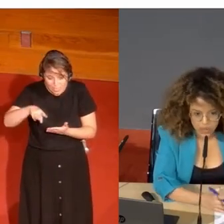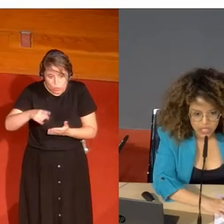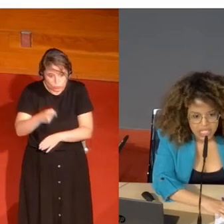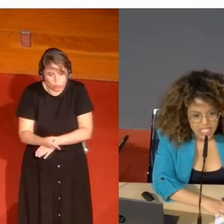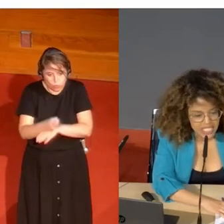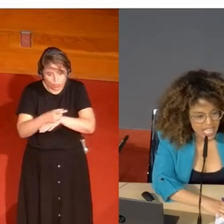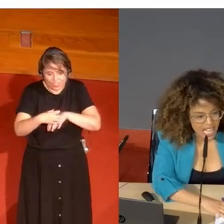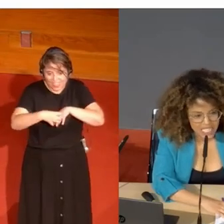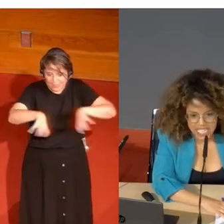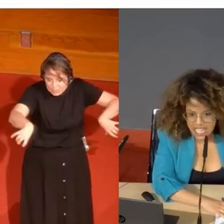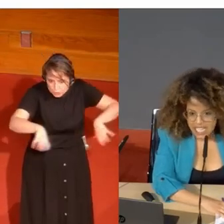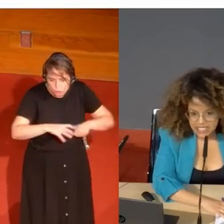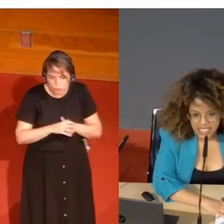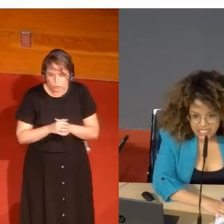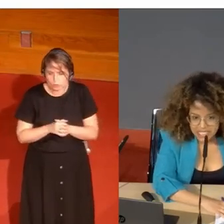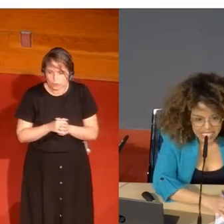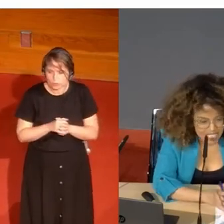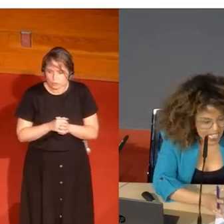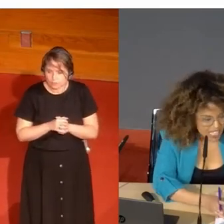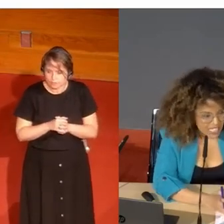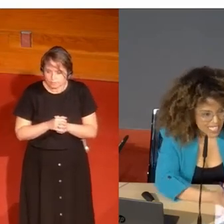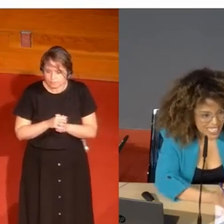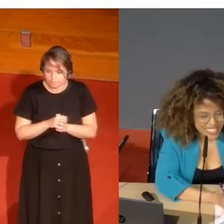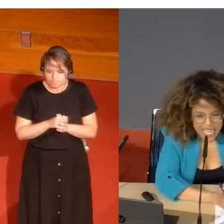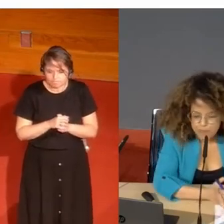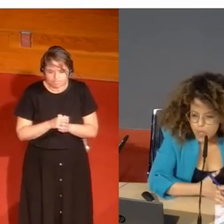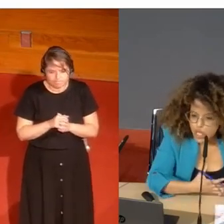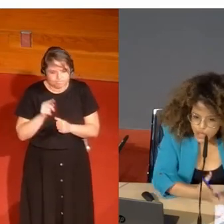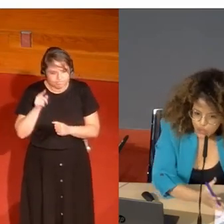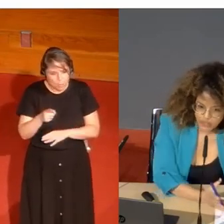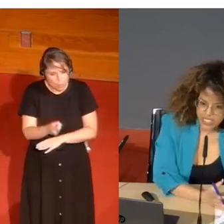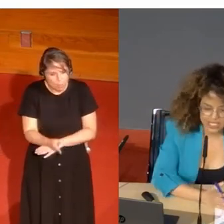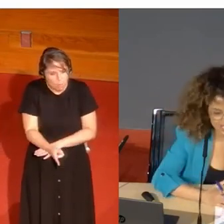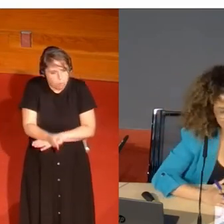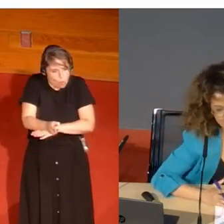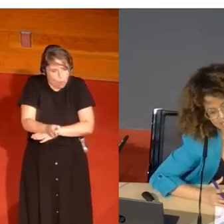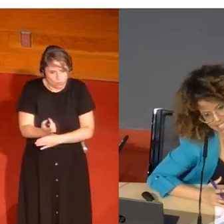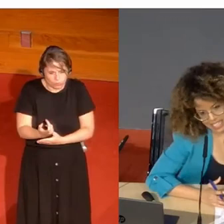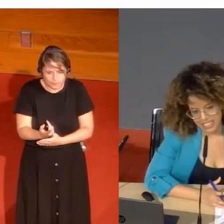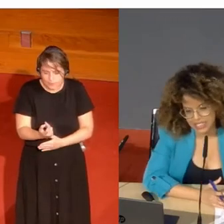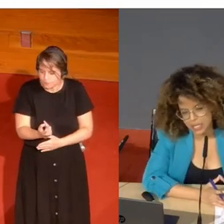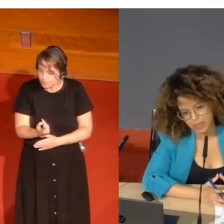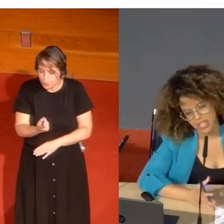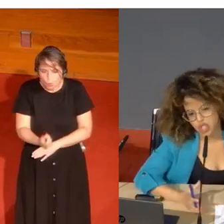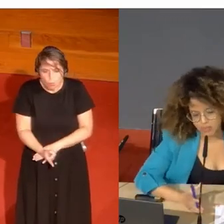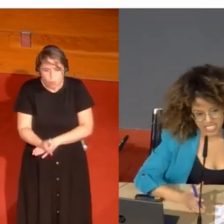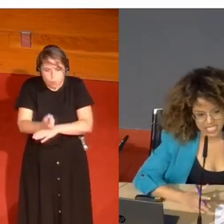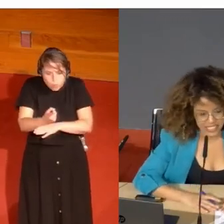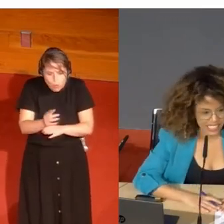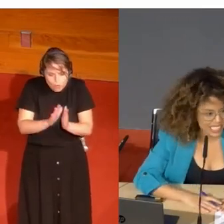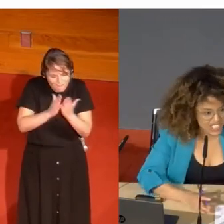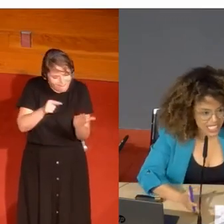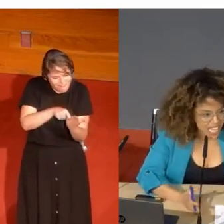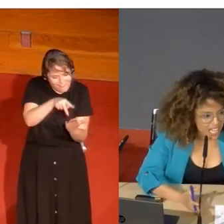imponer no Esa esa de de esa esa imposición de de de la de la de la interpretación